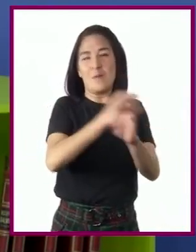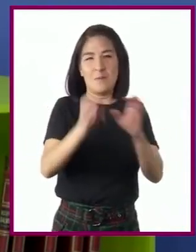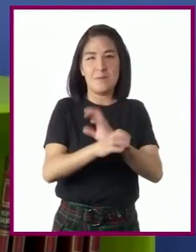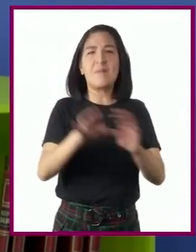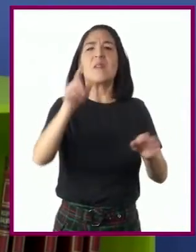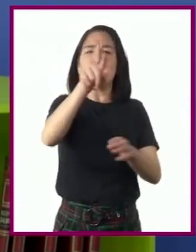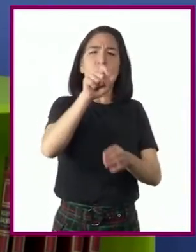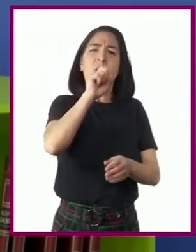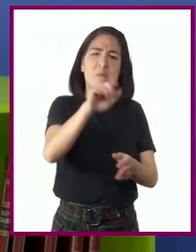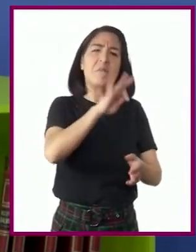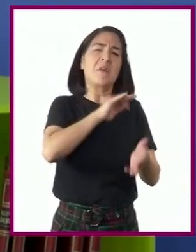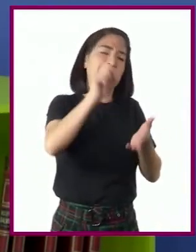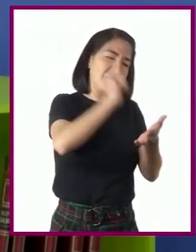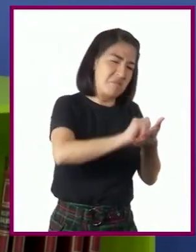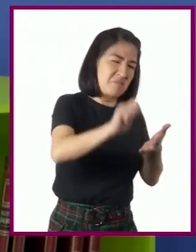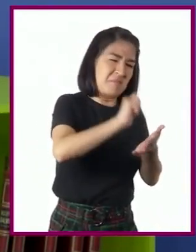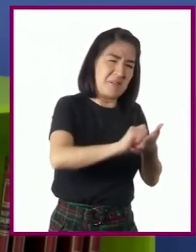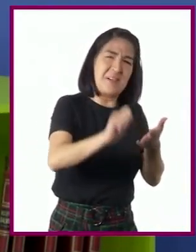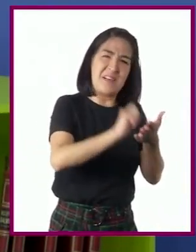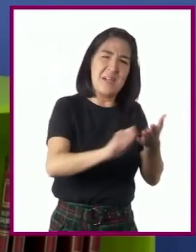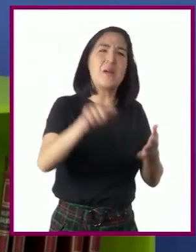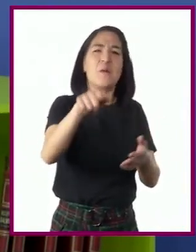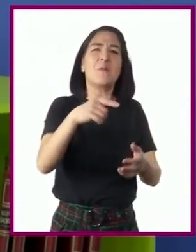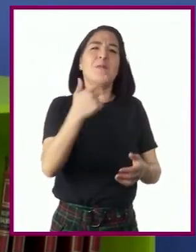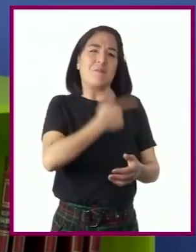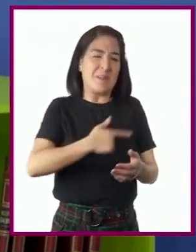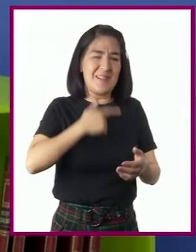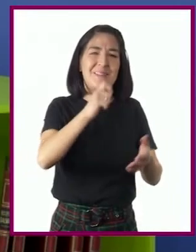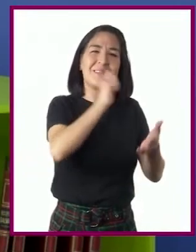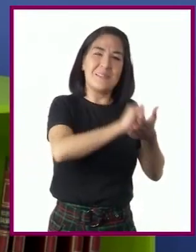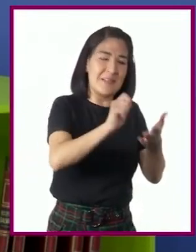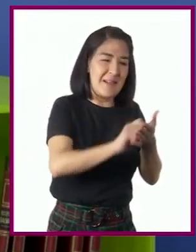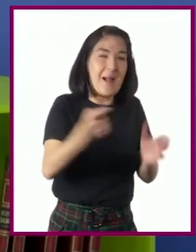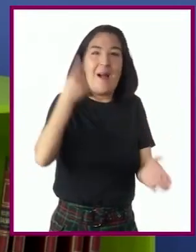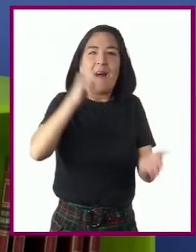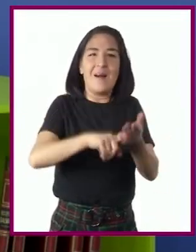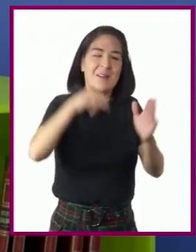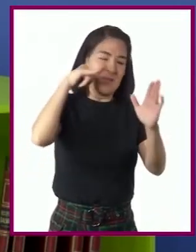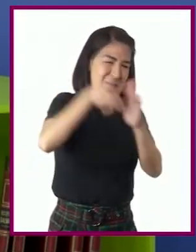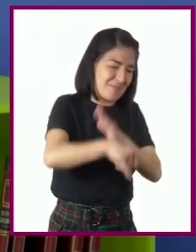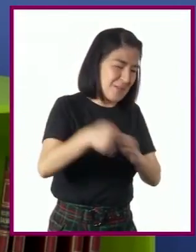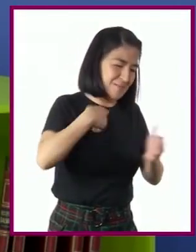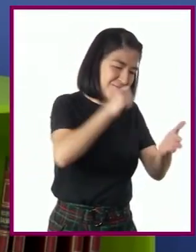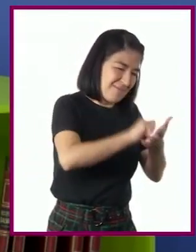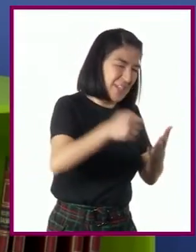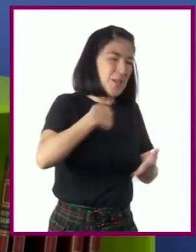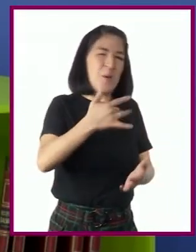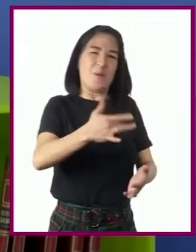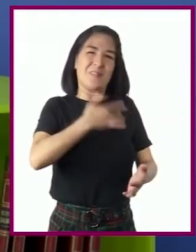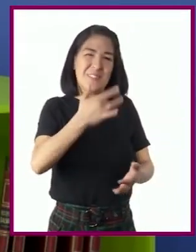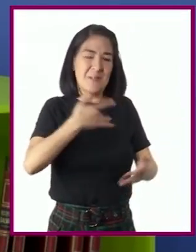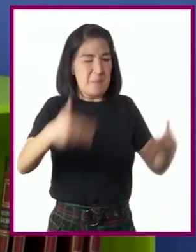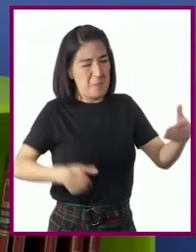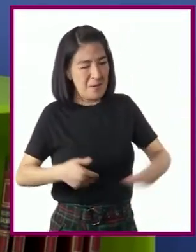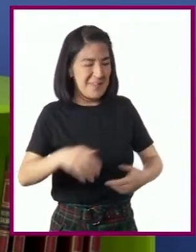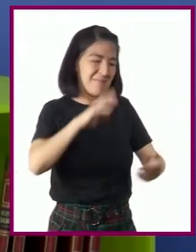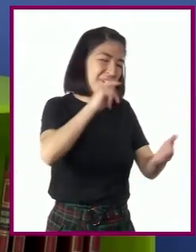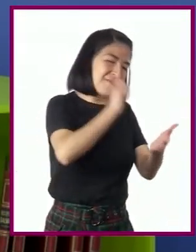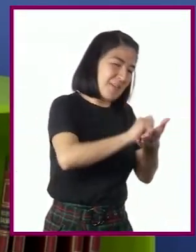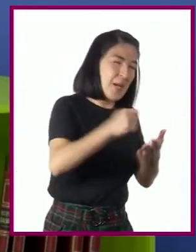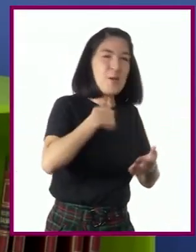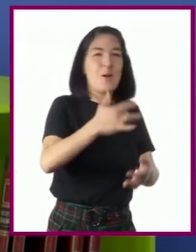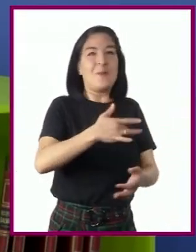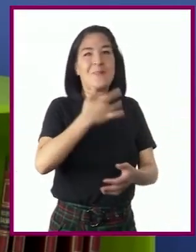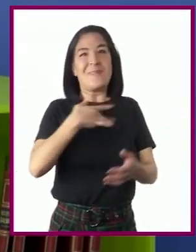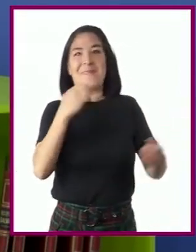que sienten. Mientras más escriban, más podrán profundizar en lo que piensan y sienten, pero también les ayudará a descargar